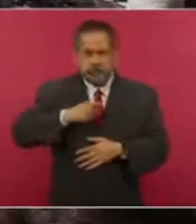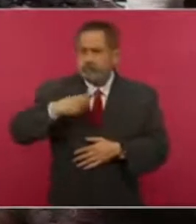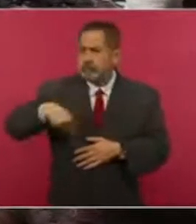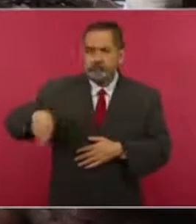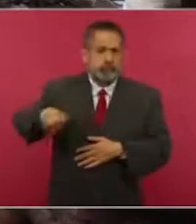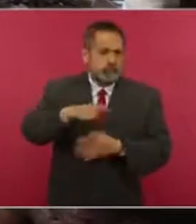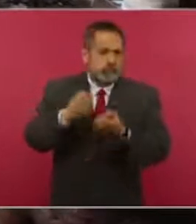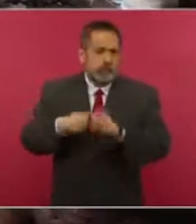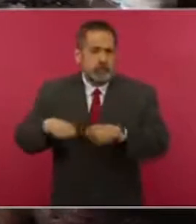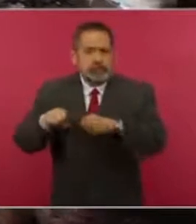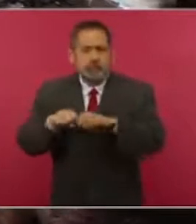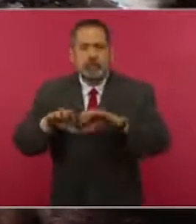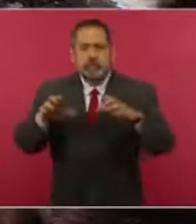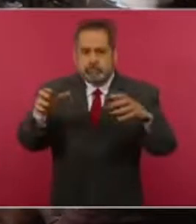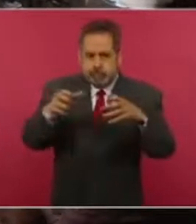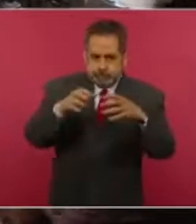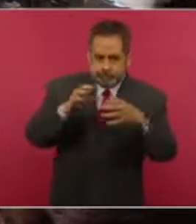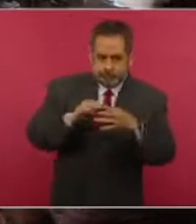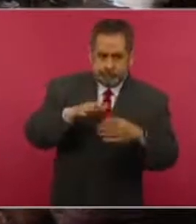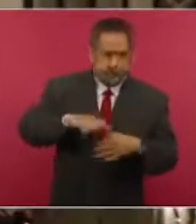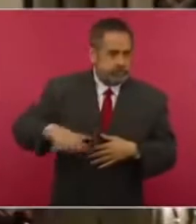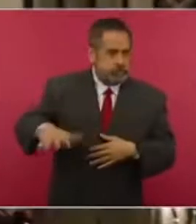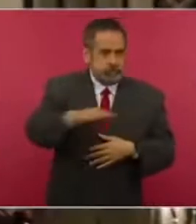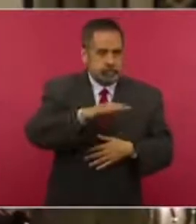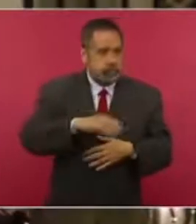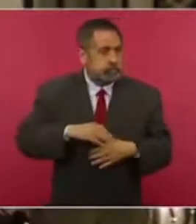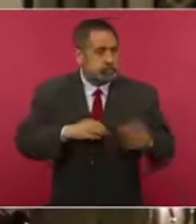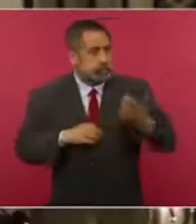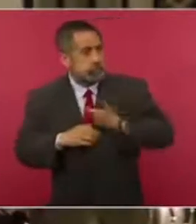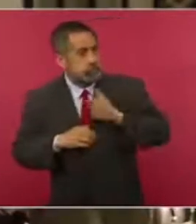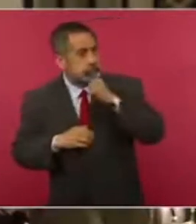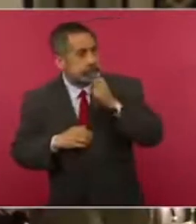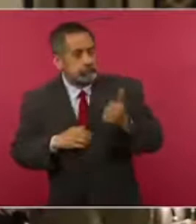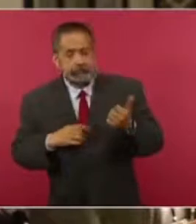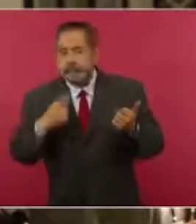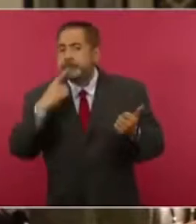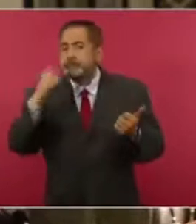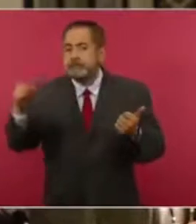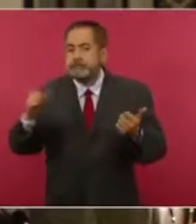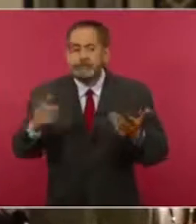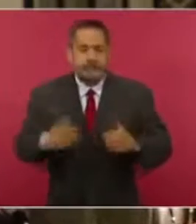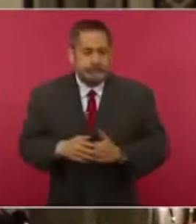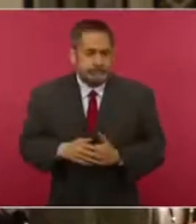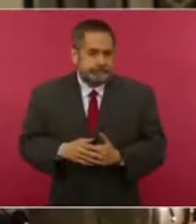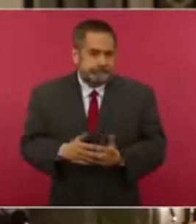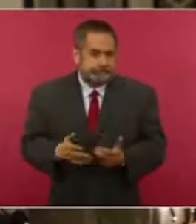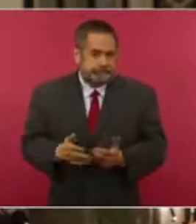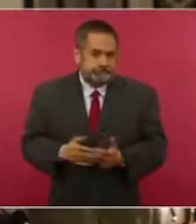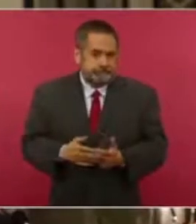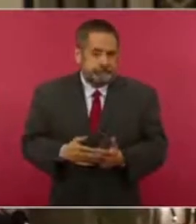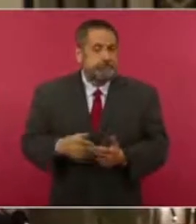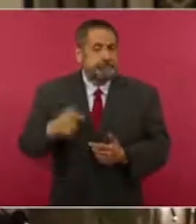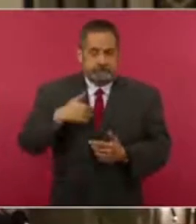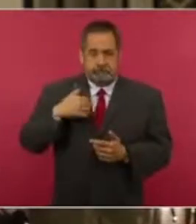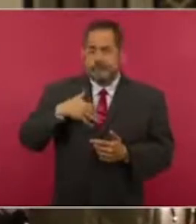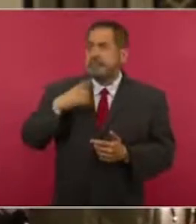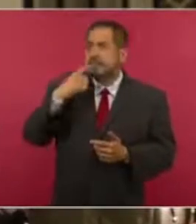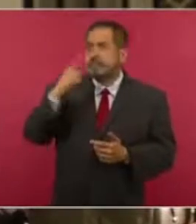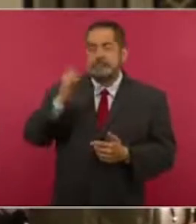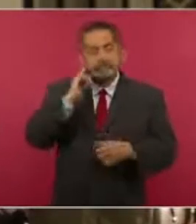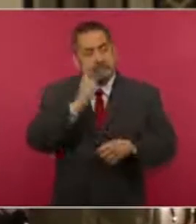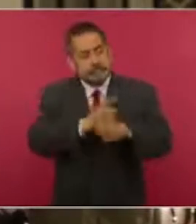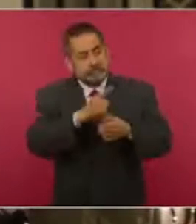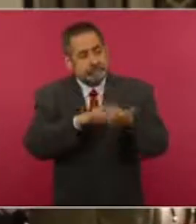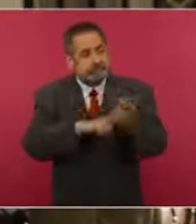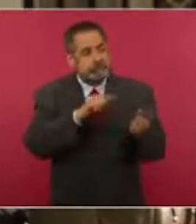copropietarios por ser una parcela proindivisa. Los ejidatarios dieron cuenta sobre la corrupción entre